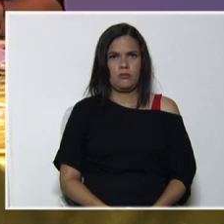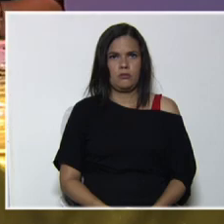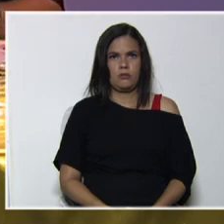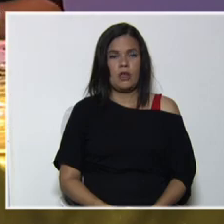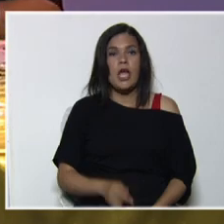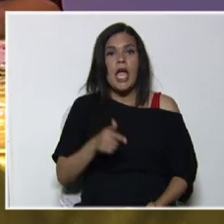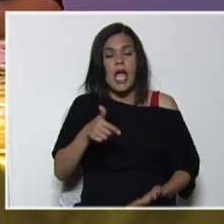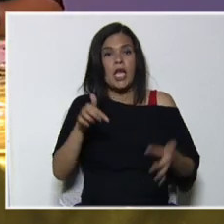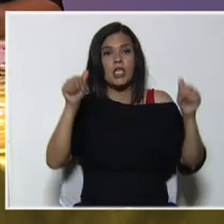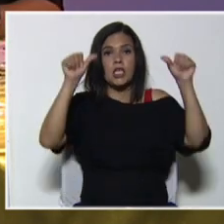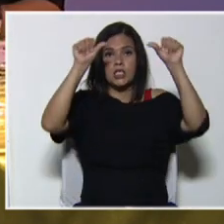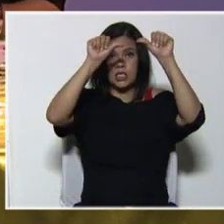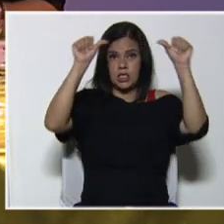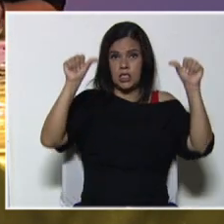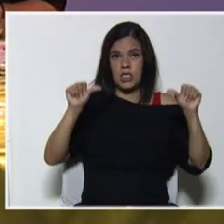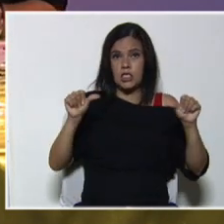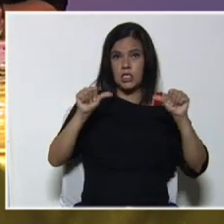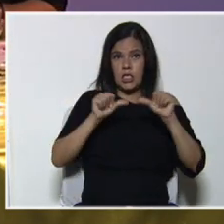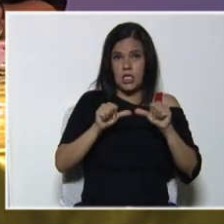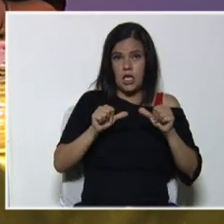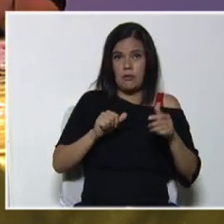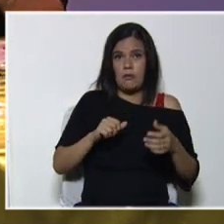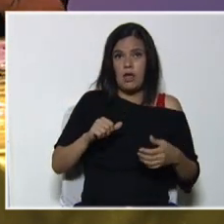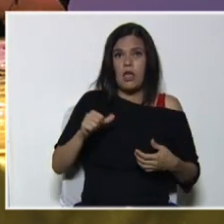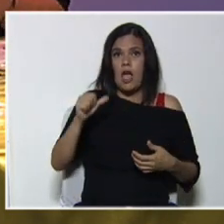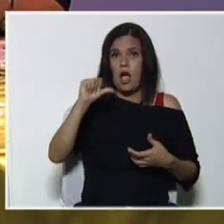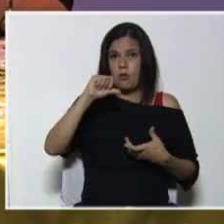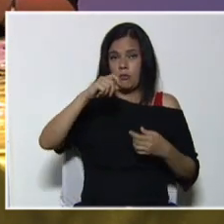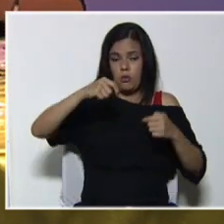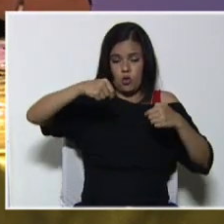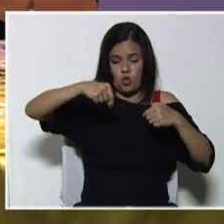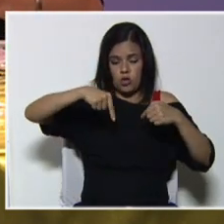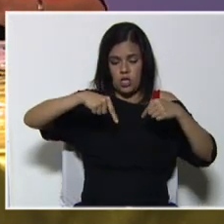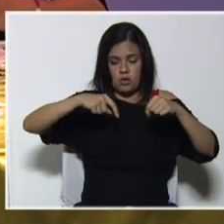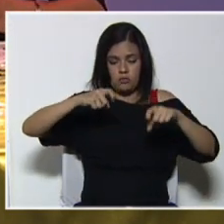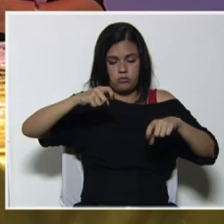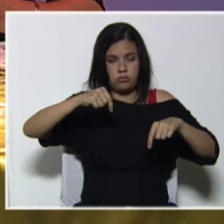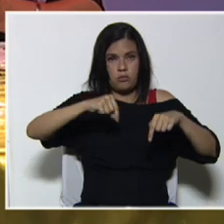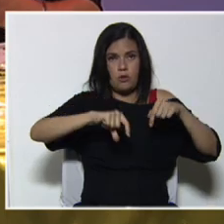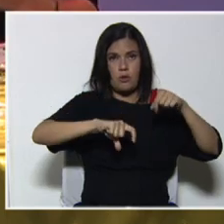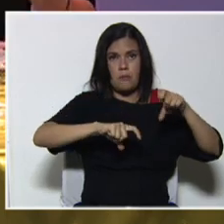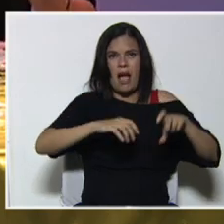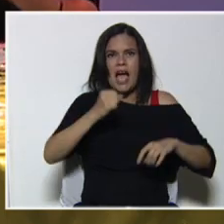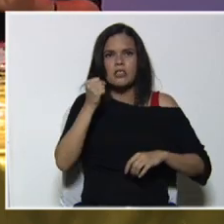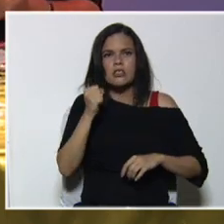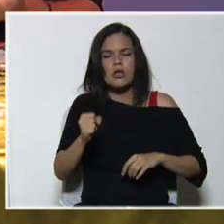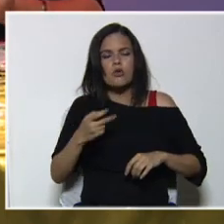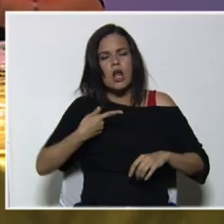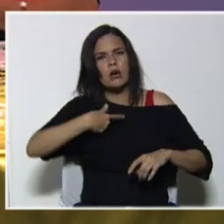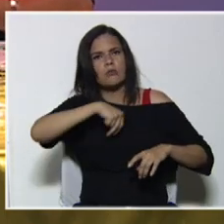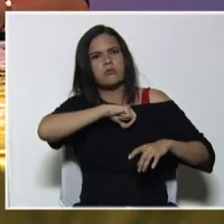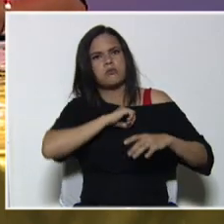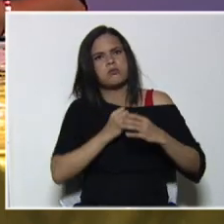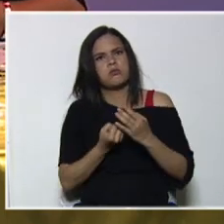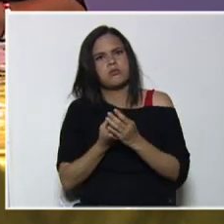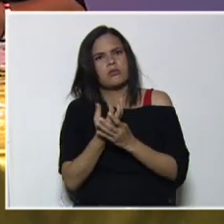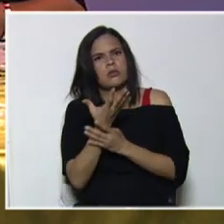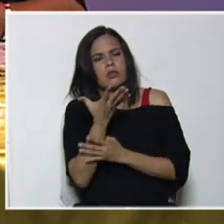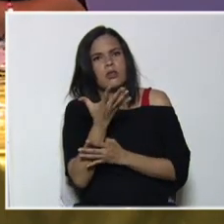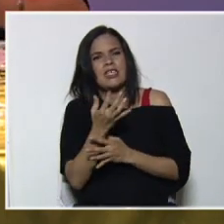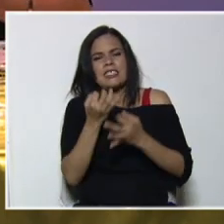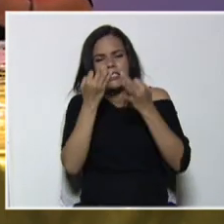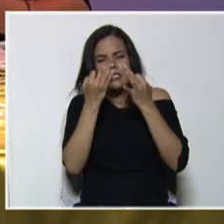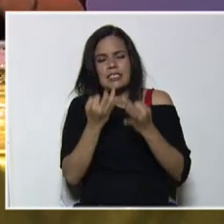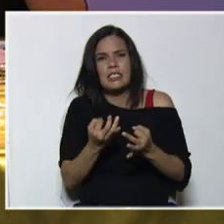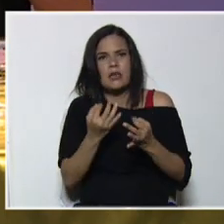Este sistema de riego artesanal por goteo va a garantizar que nuestra planta se encuentre